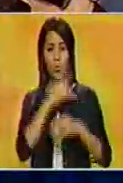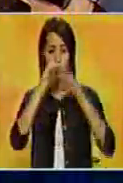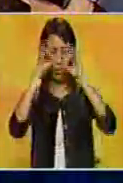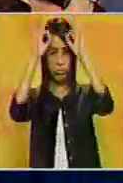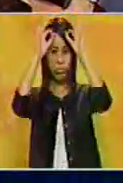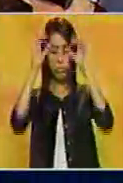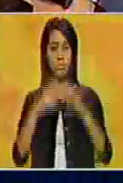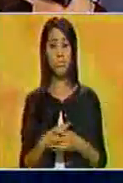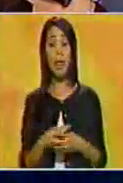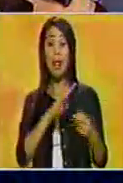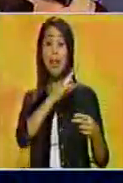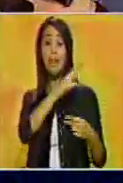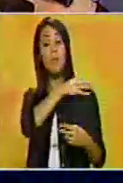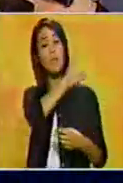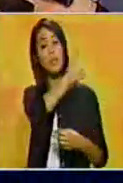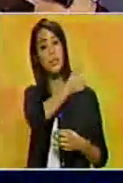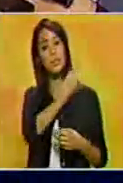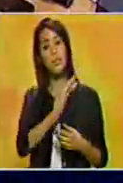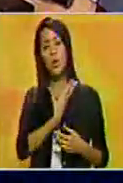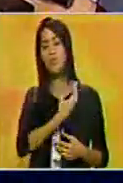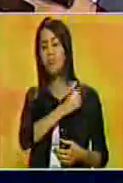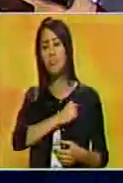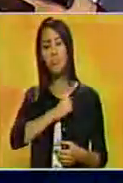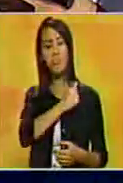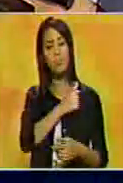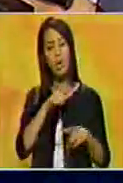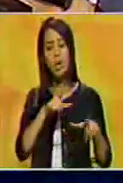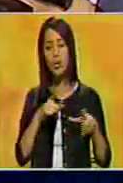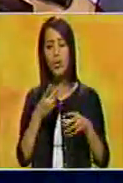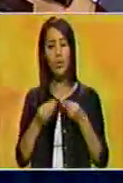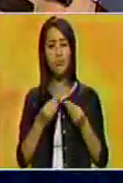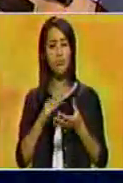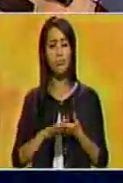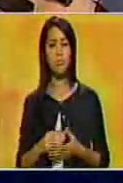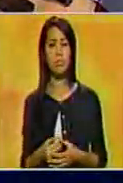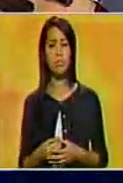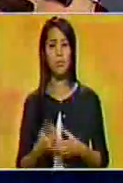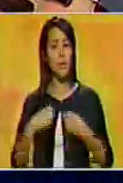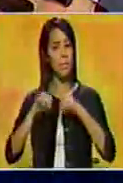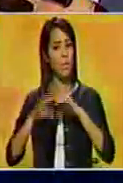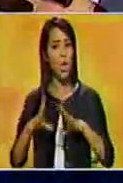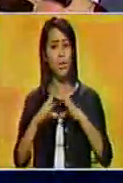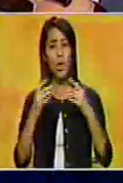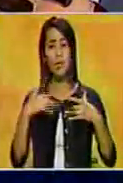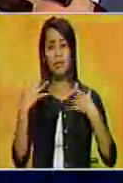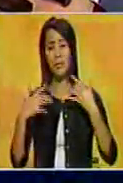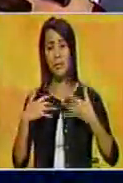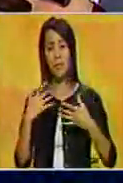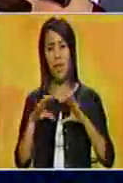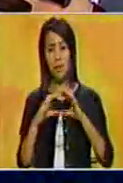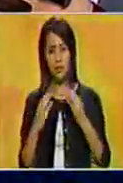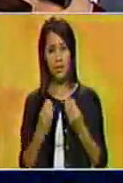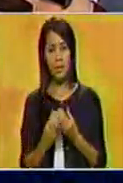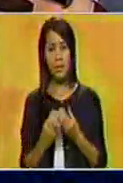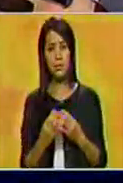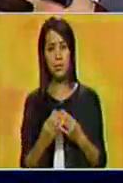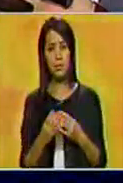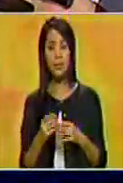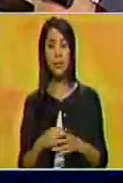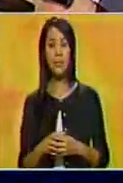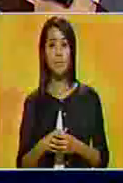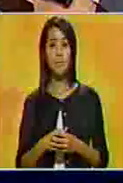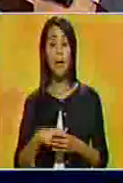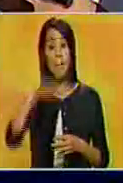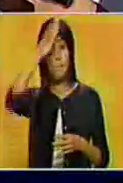la uca francisco virtuoso lamentó del suceso e informó que fueron suspendidas todas las actividades previstas para hoy en montalbán a